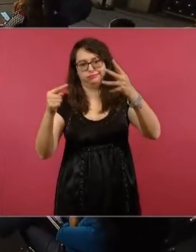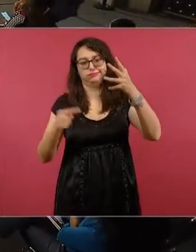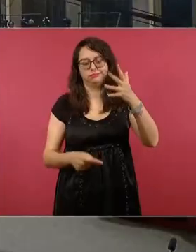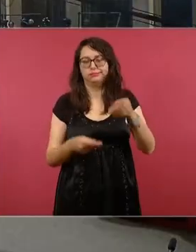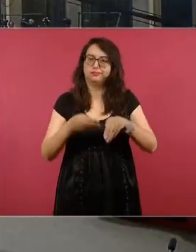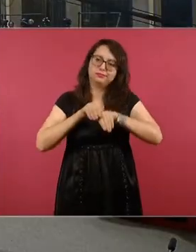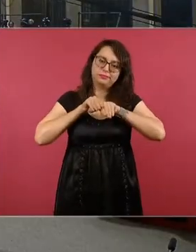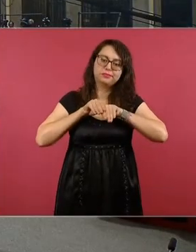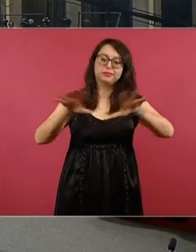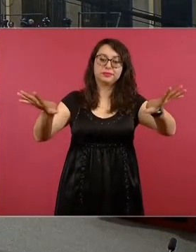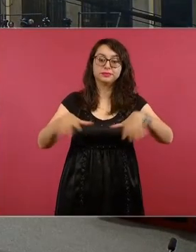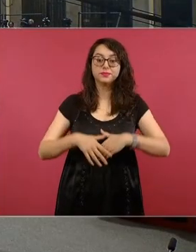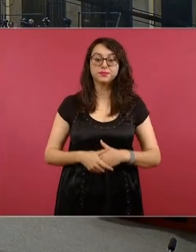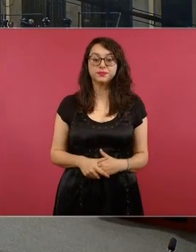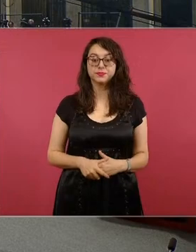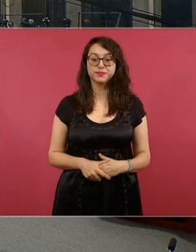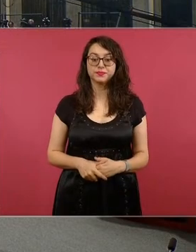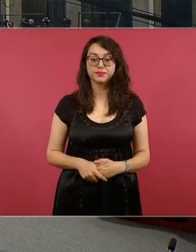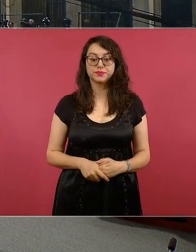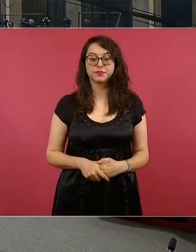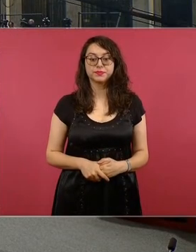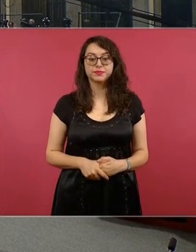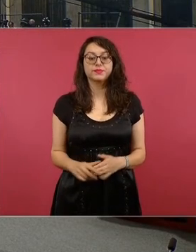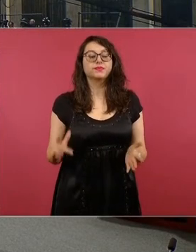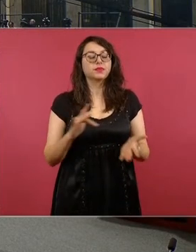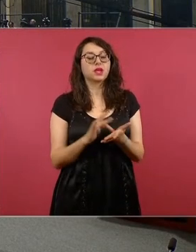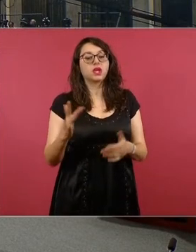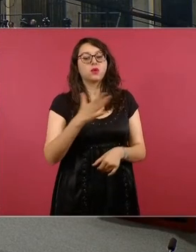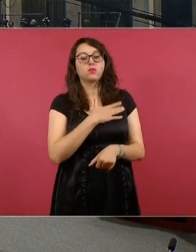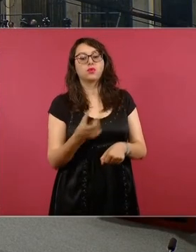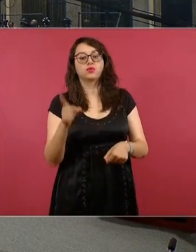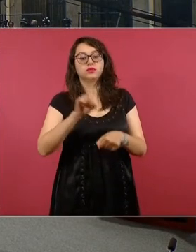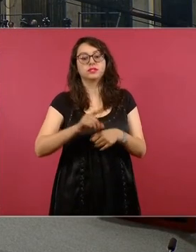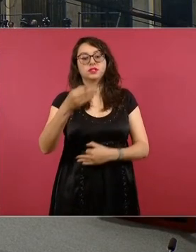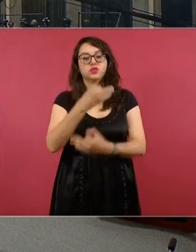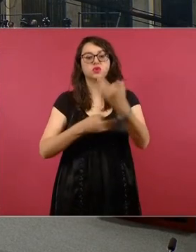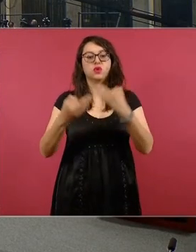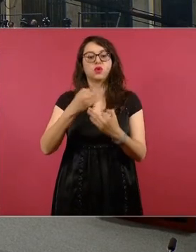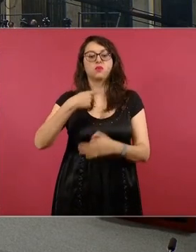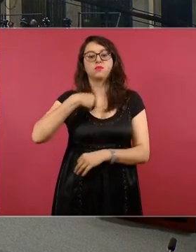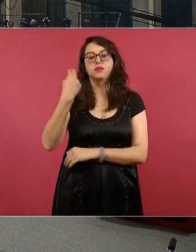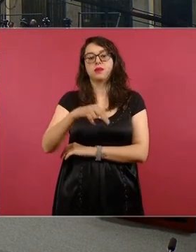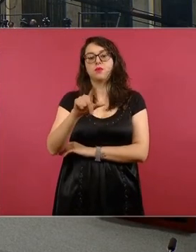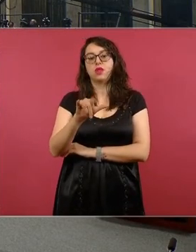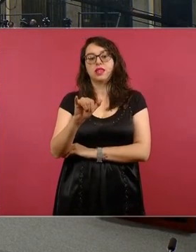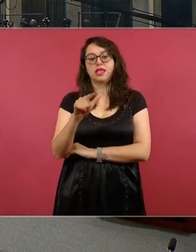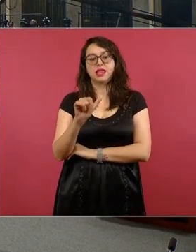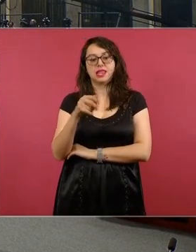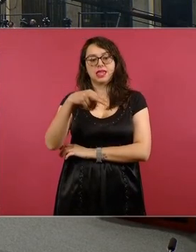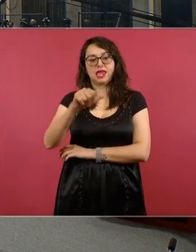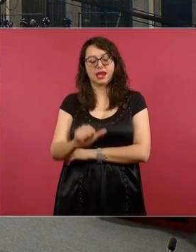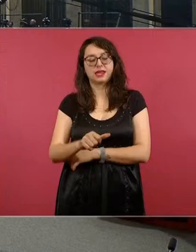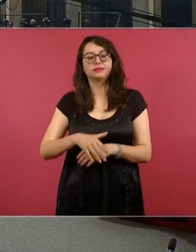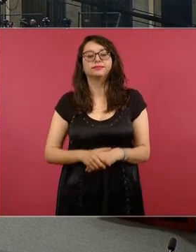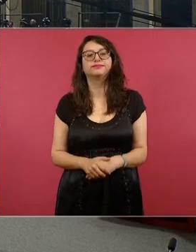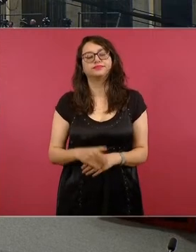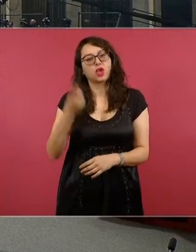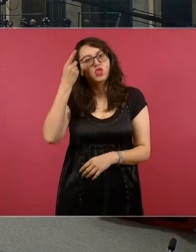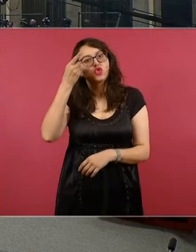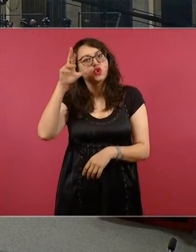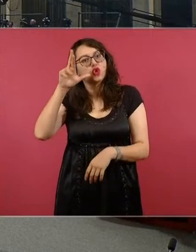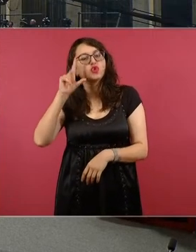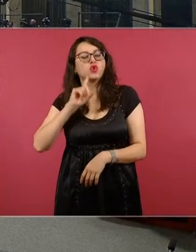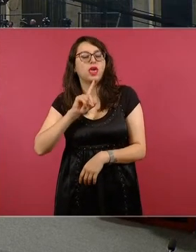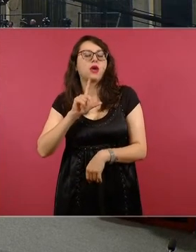Adelante, Liliana. Gracias, buenos días a todas y a todos. Liliana Noble, de Pulso Saludable. Doctora, buenos días. Yo quisiera